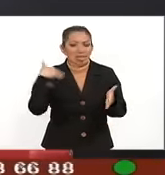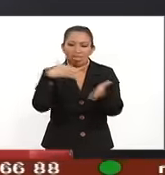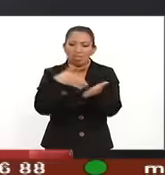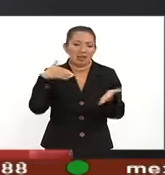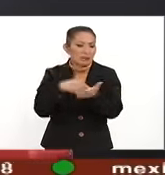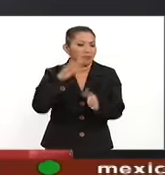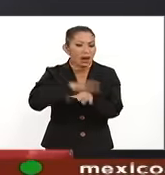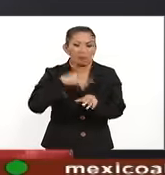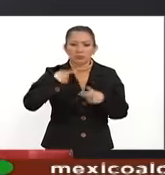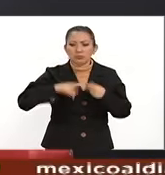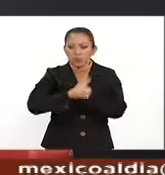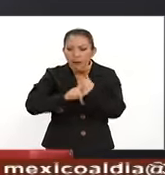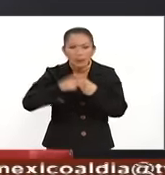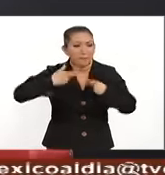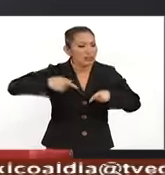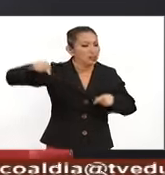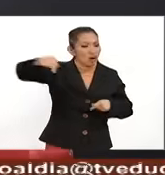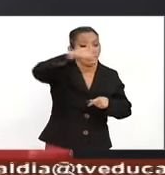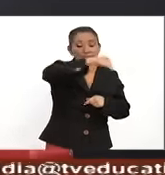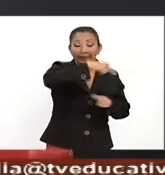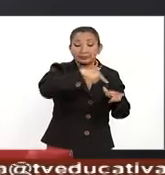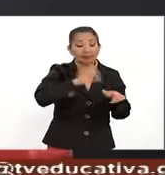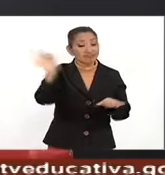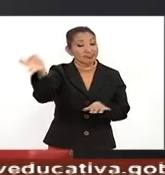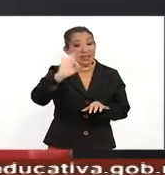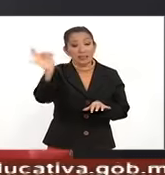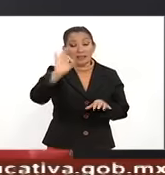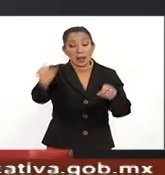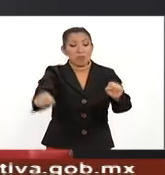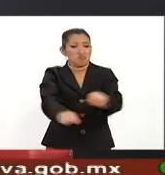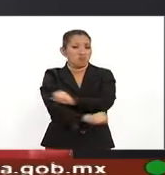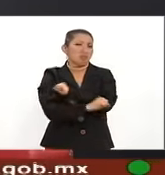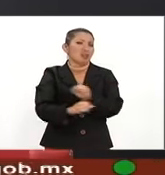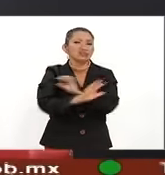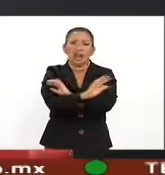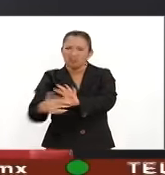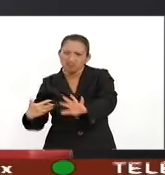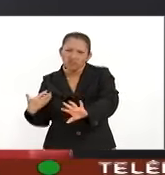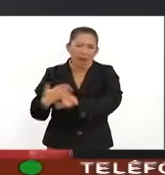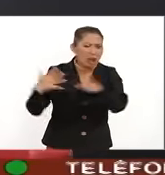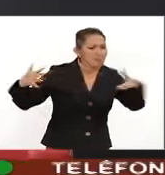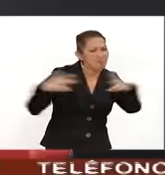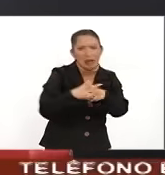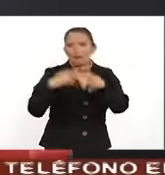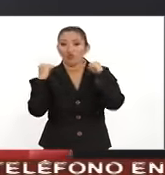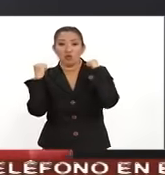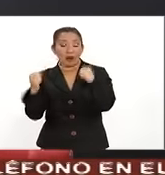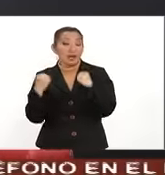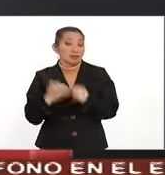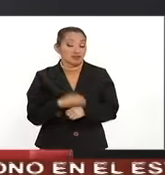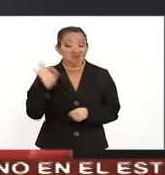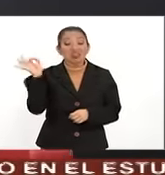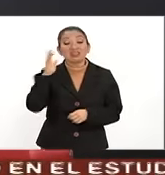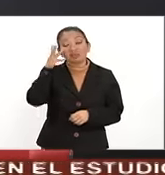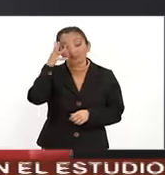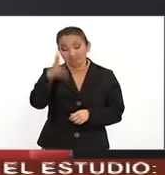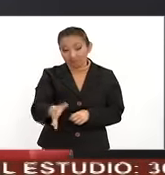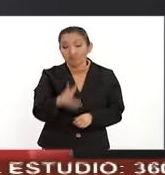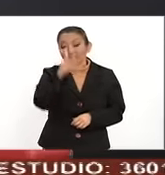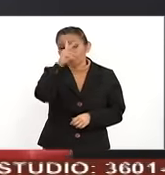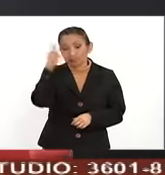en la crisis social y pues está latente la posibilidad de un estallido, de confrontaciones ya de forma más